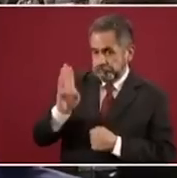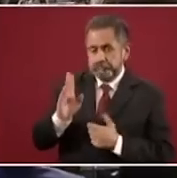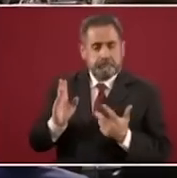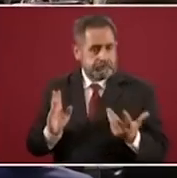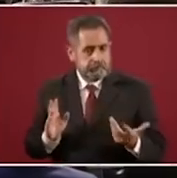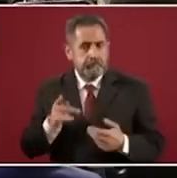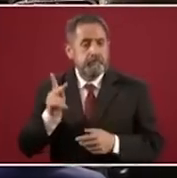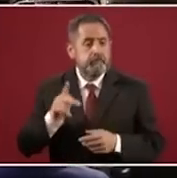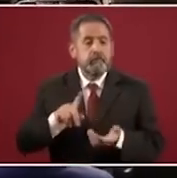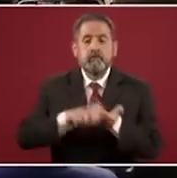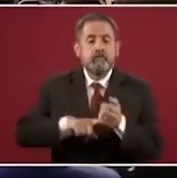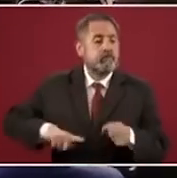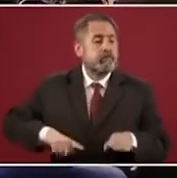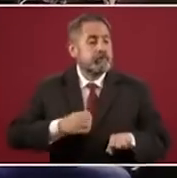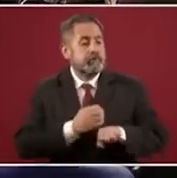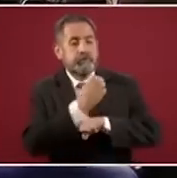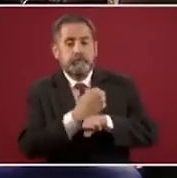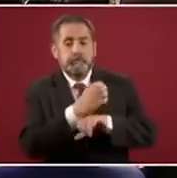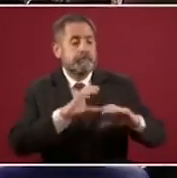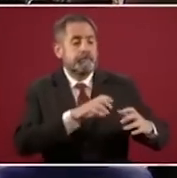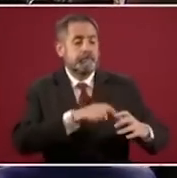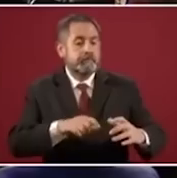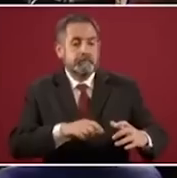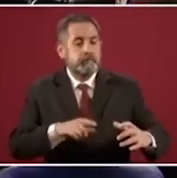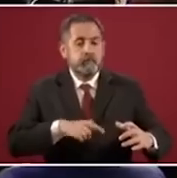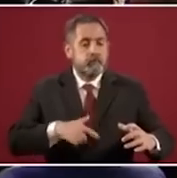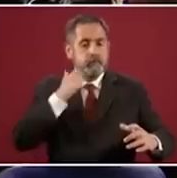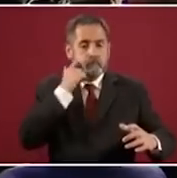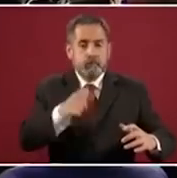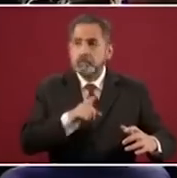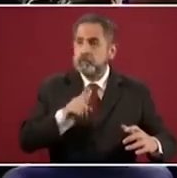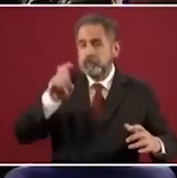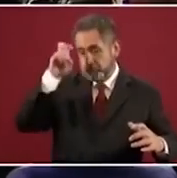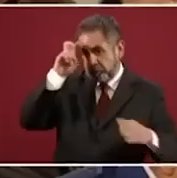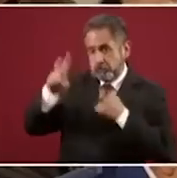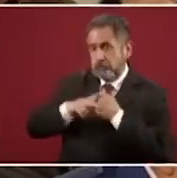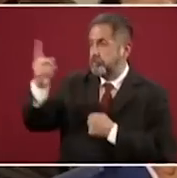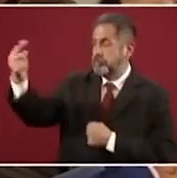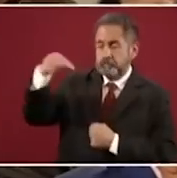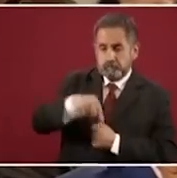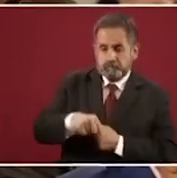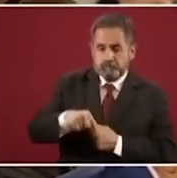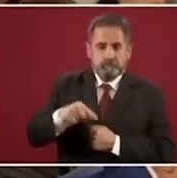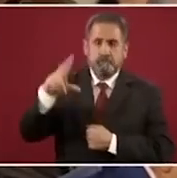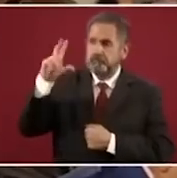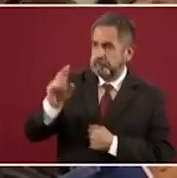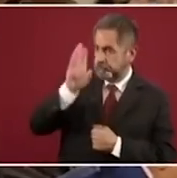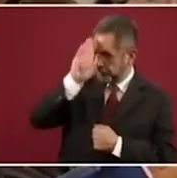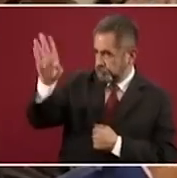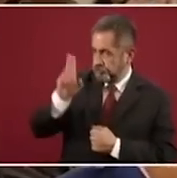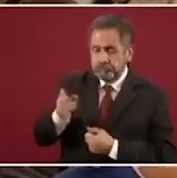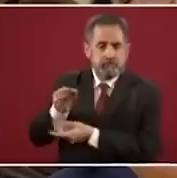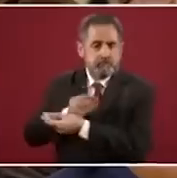gobiernos estatales hay una oposición de que compradores o empresarios europeos no puedan tener un intercambio comercial